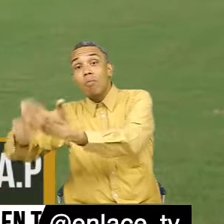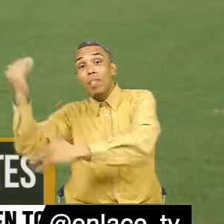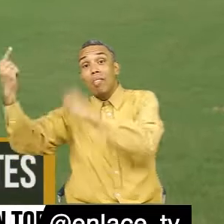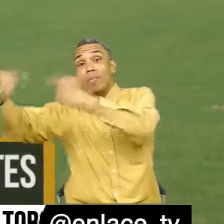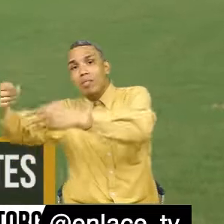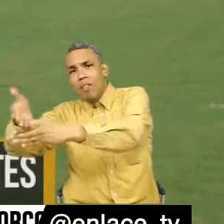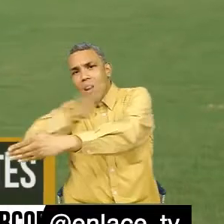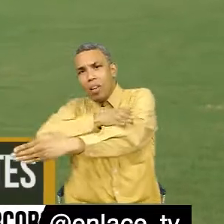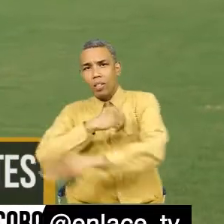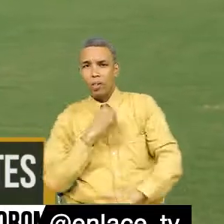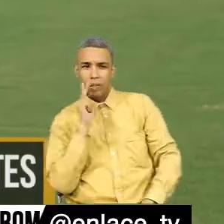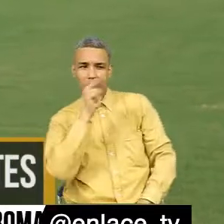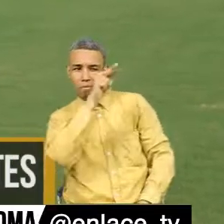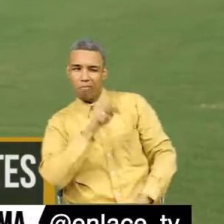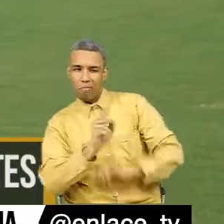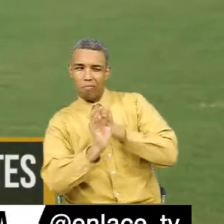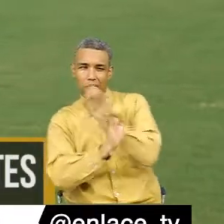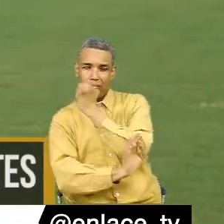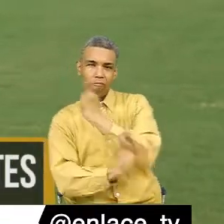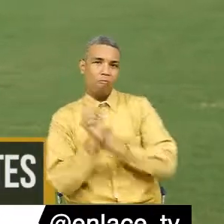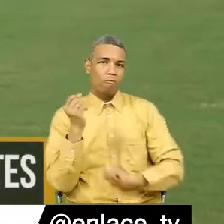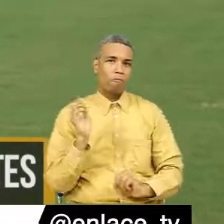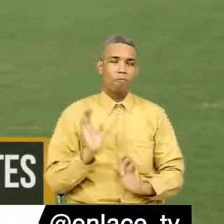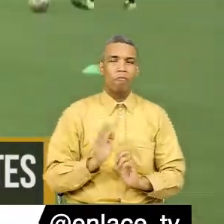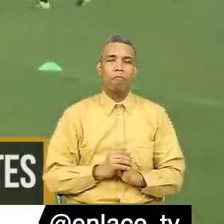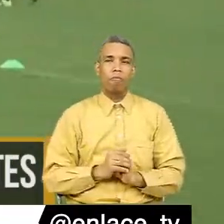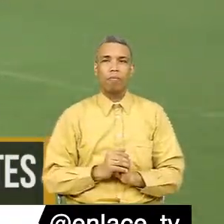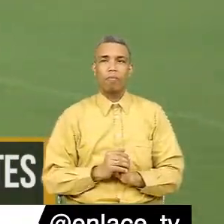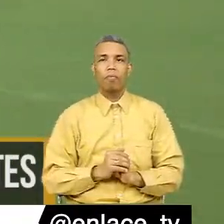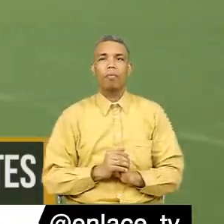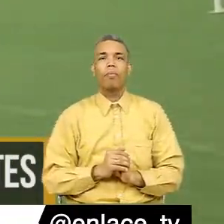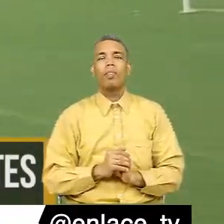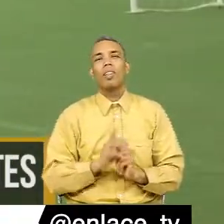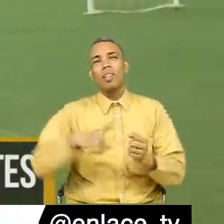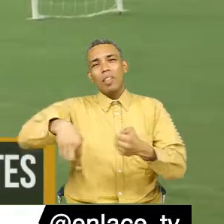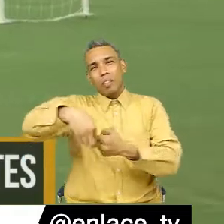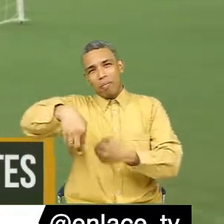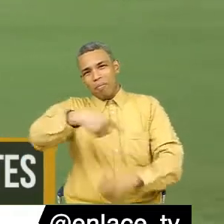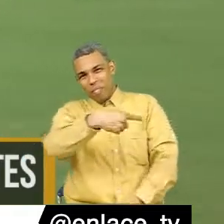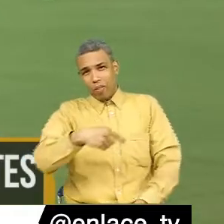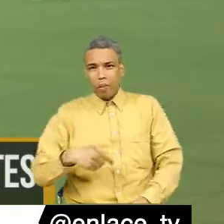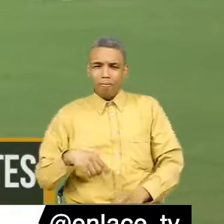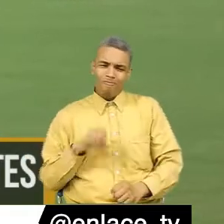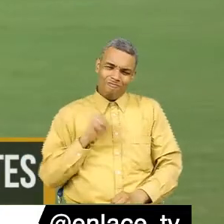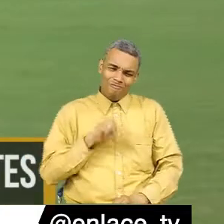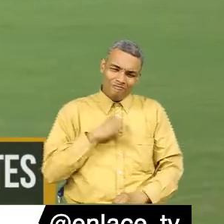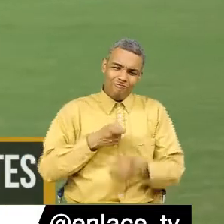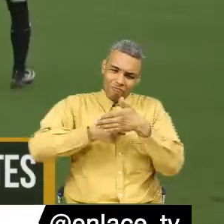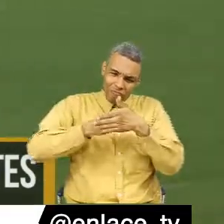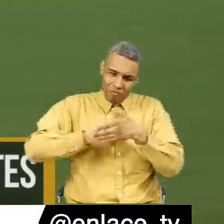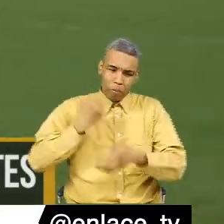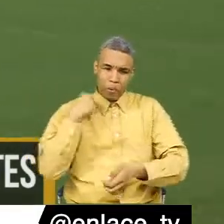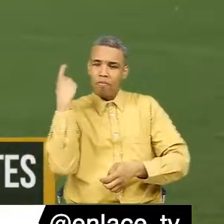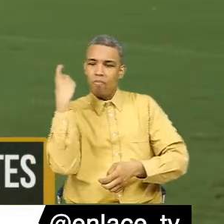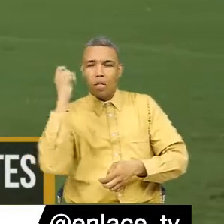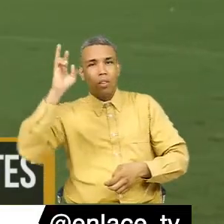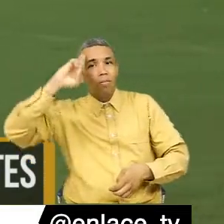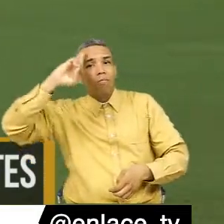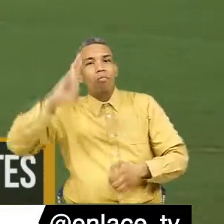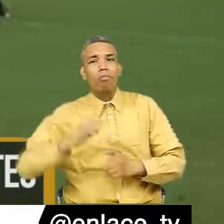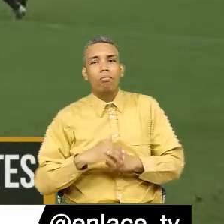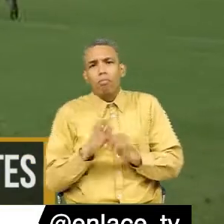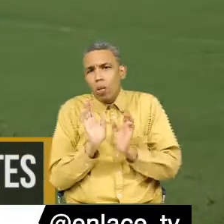Por su parte, los jugadores reconocen que les falta contundencia para alcanzar victoria y el potencial que los caracteriza de visitantes. Sin embargo, se